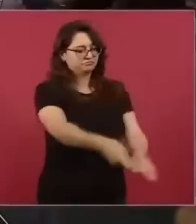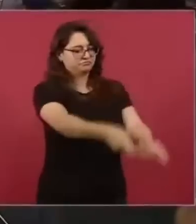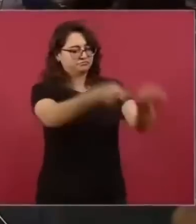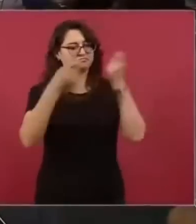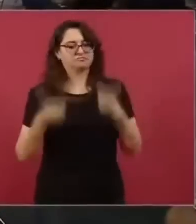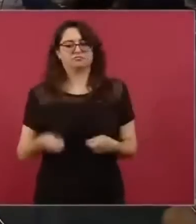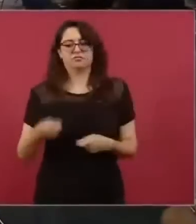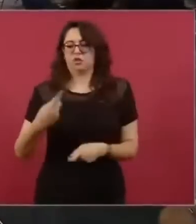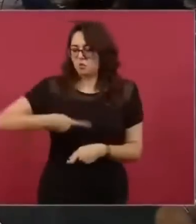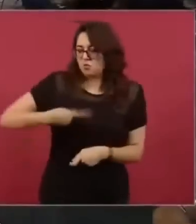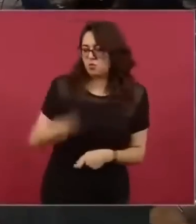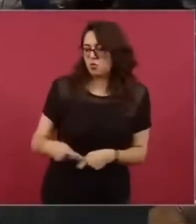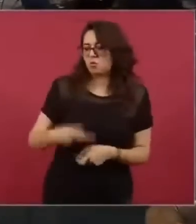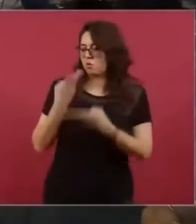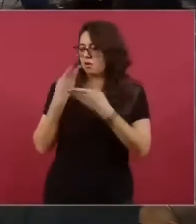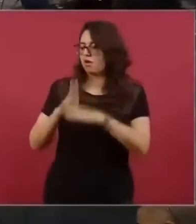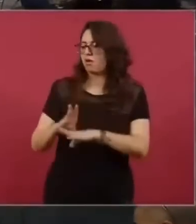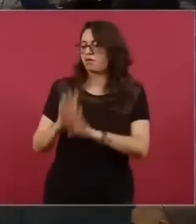público.